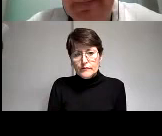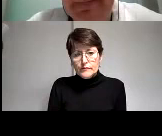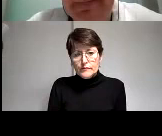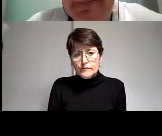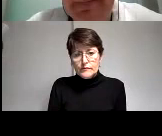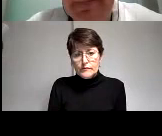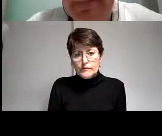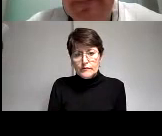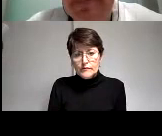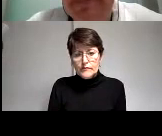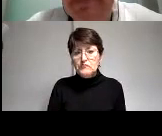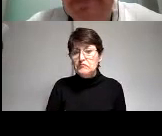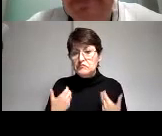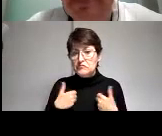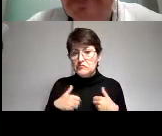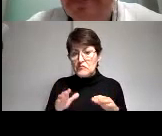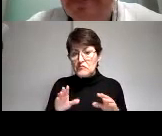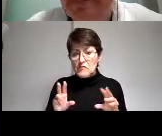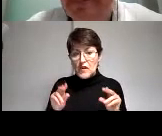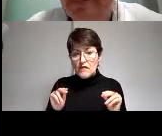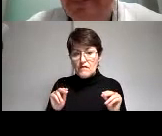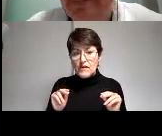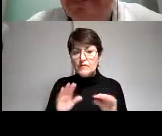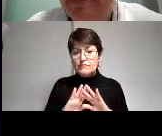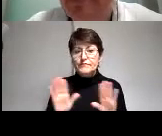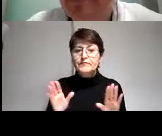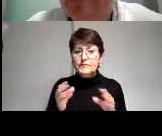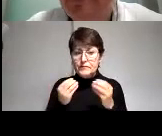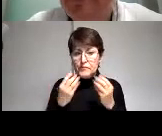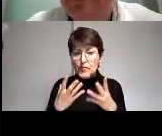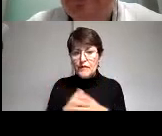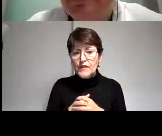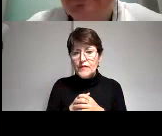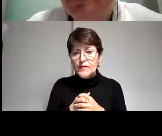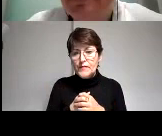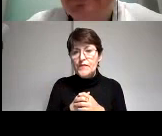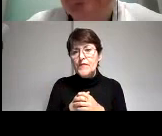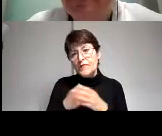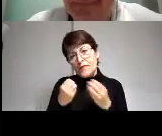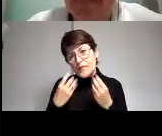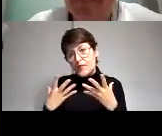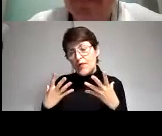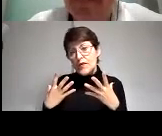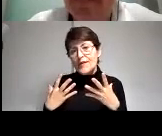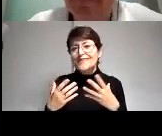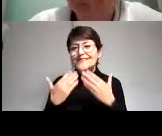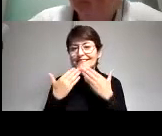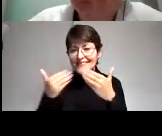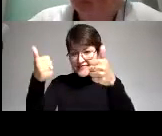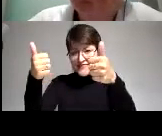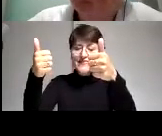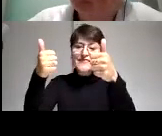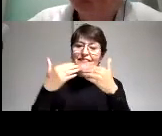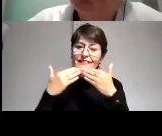Bueno, ya yo creo que acabamos preguntas por hoy para no alargarnos demasiado. Esther, gracias de